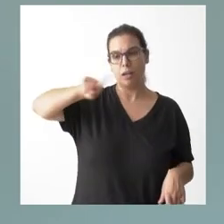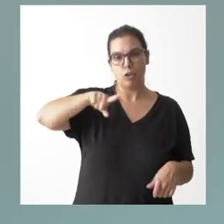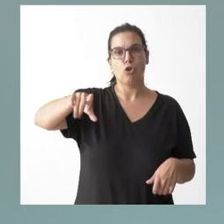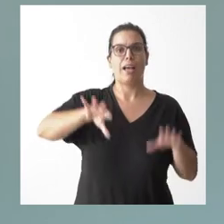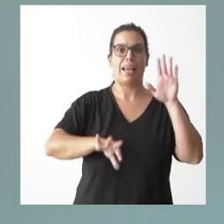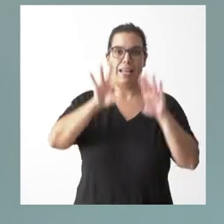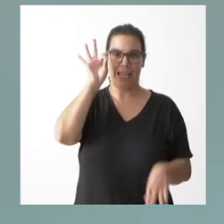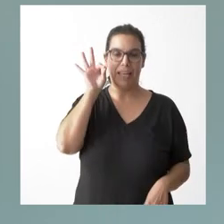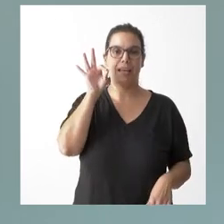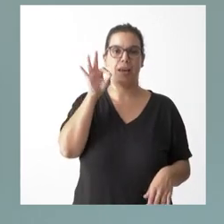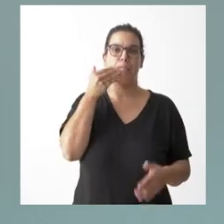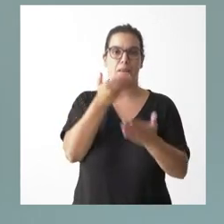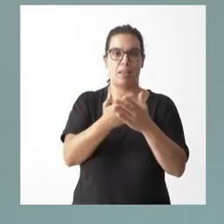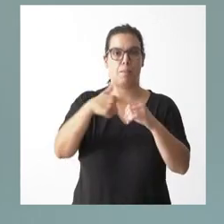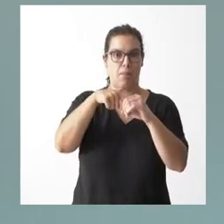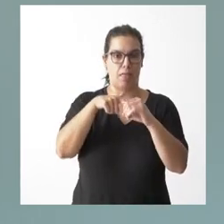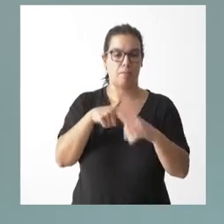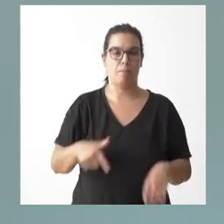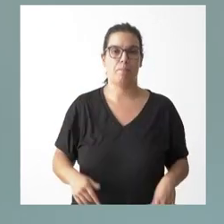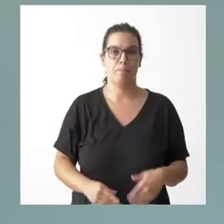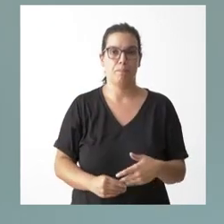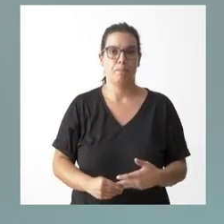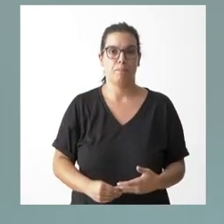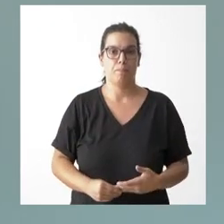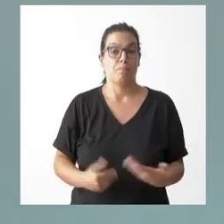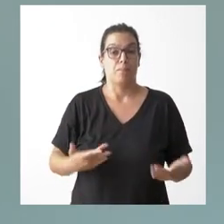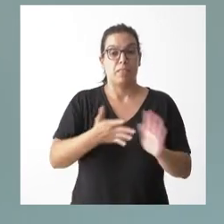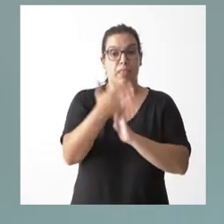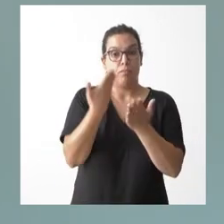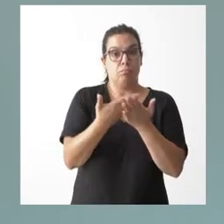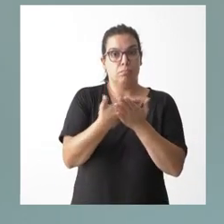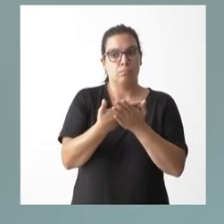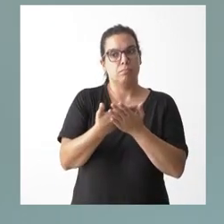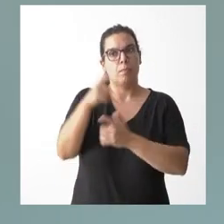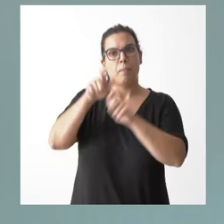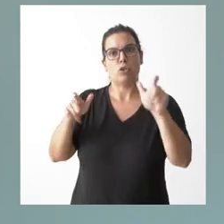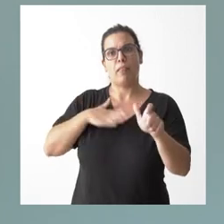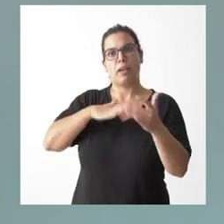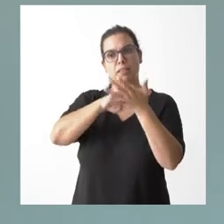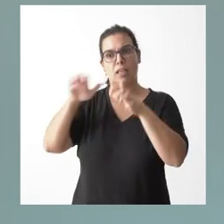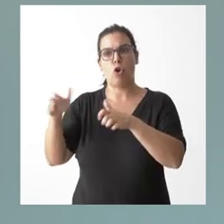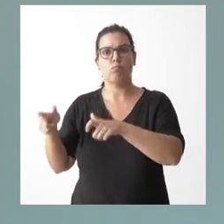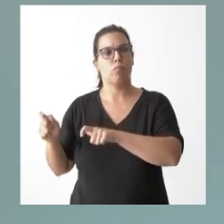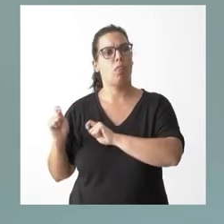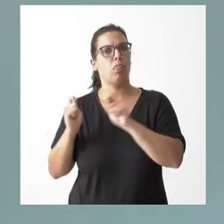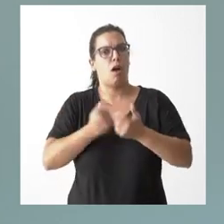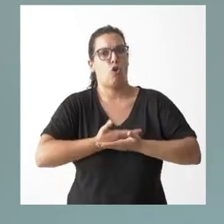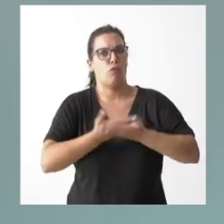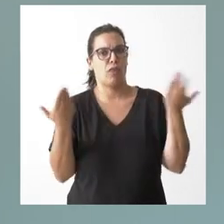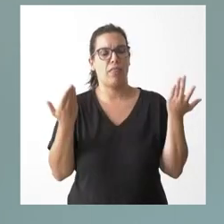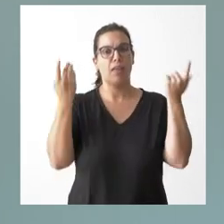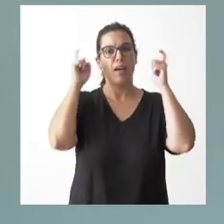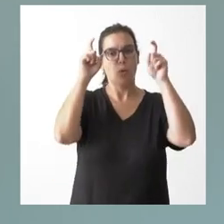por solicitar una plaza. Viene, por tanto, a demostrar la confianza que los castellanos y leoneses depositan en la educación de